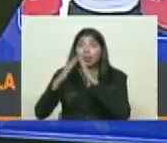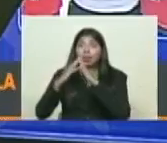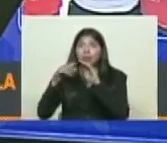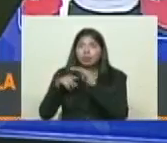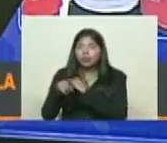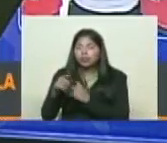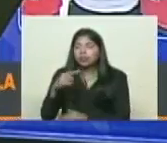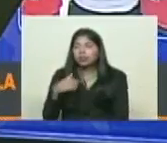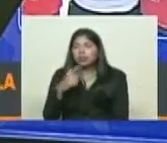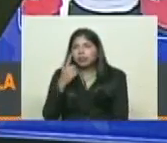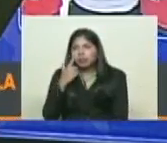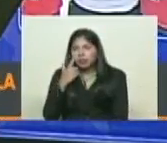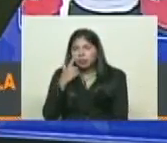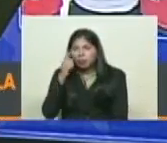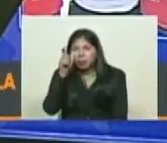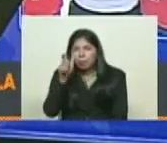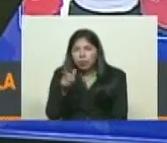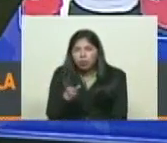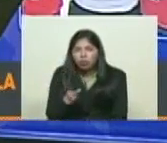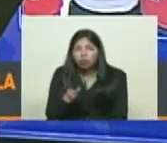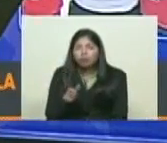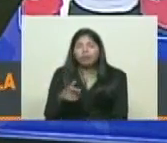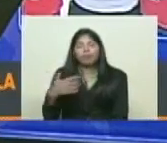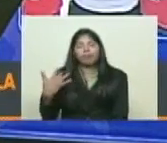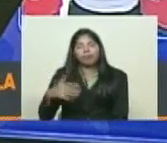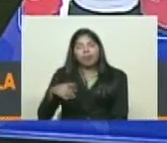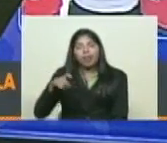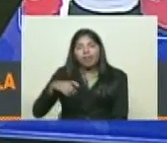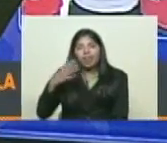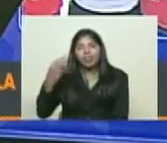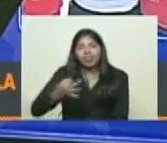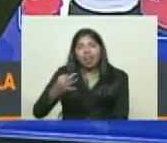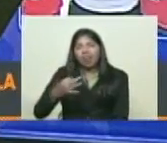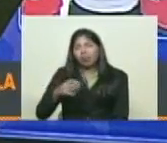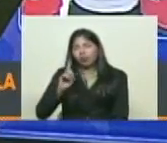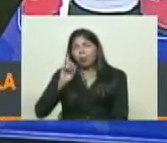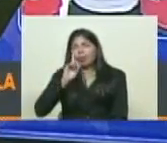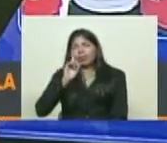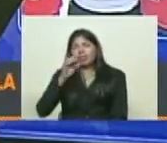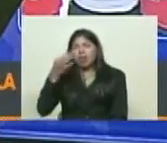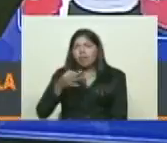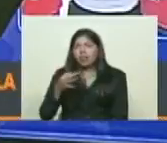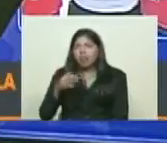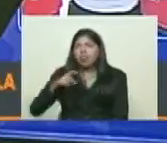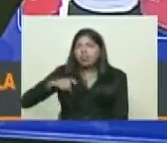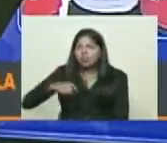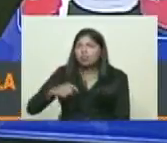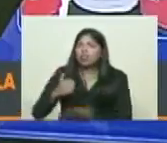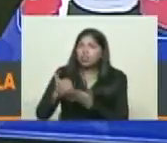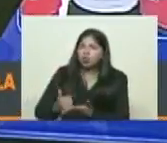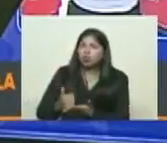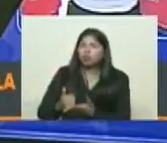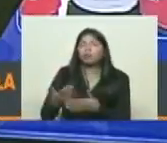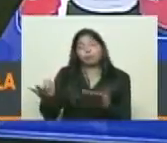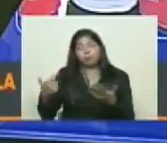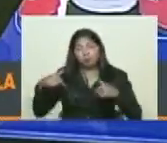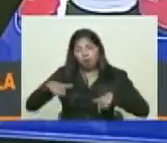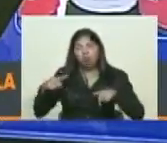vemos a personas que de verdad necesitan nuestra ayuda. Pero bueno, aquí está la revolución para ayudarlos.